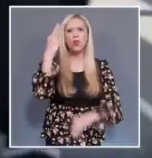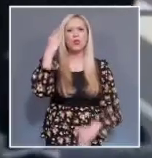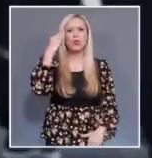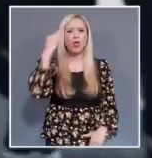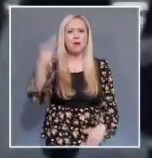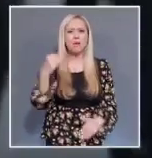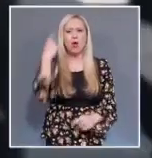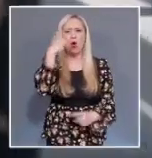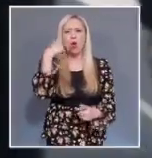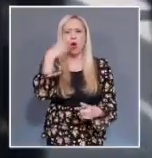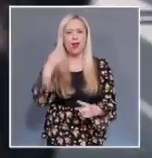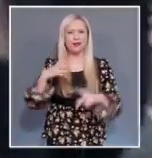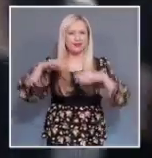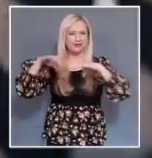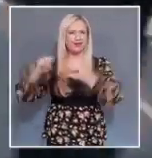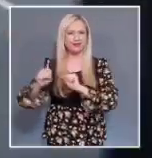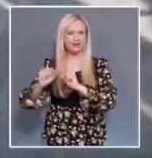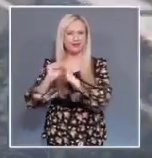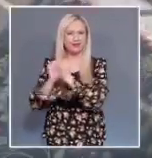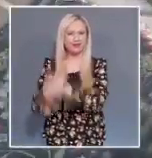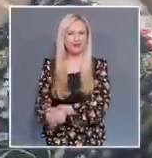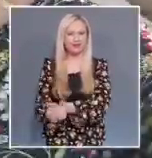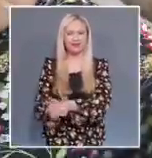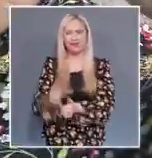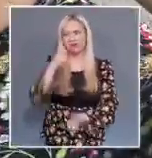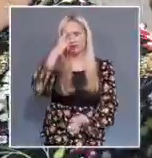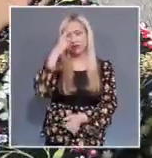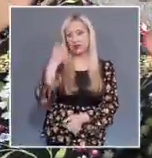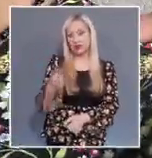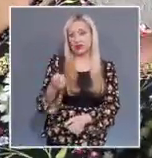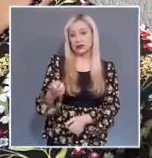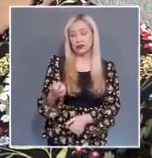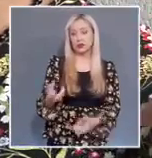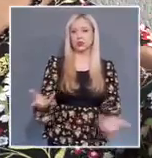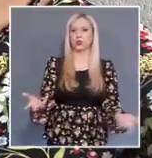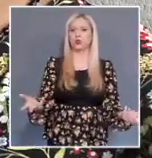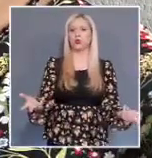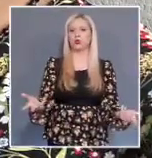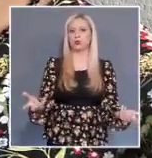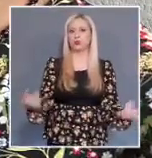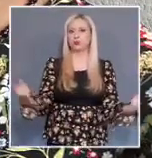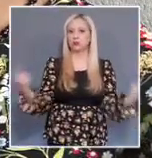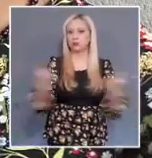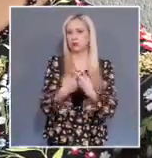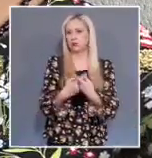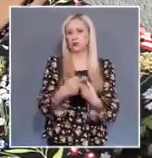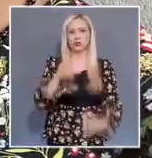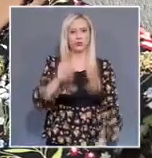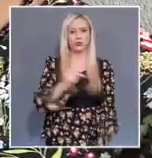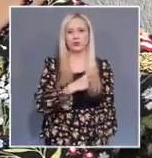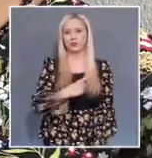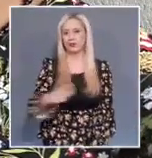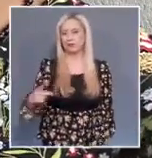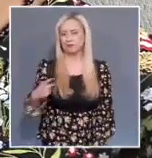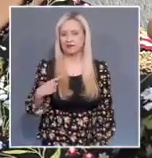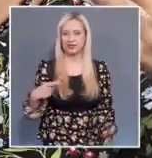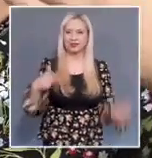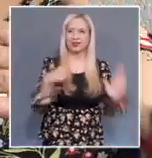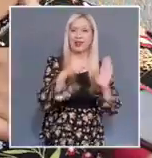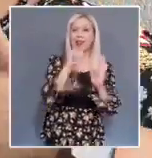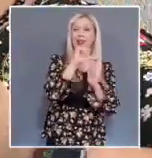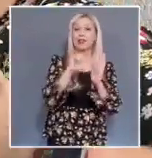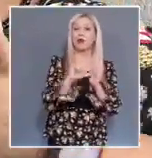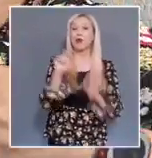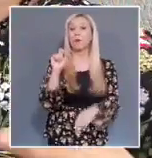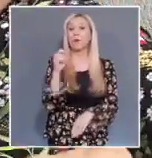o una privación de libertad en materia administrativa, pues contrarian claramente lo que nos señala el artículo 21 constitucional